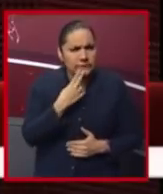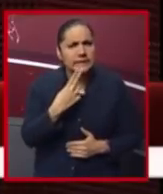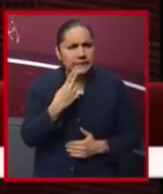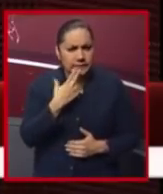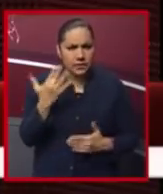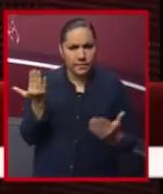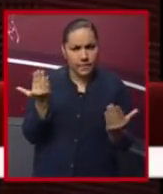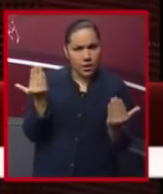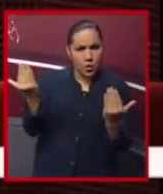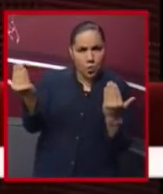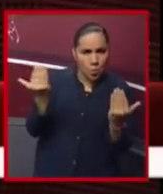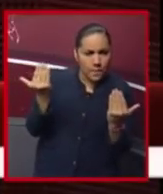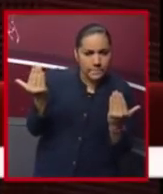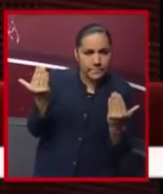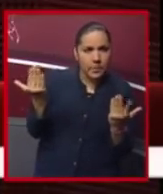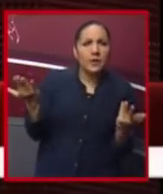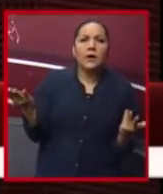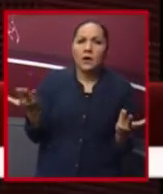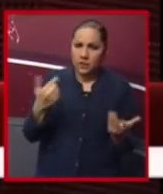a enfatizar